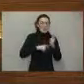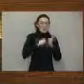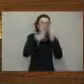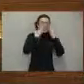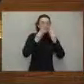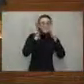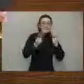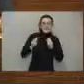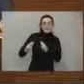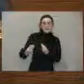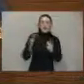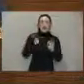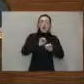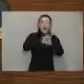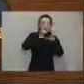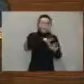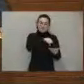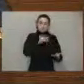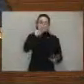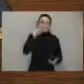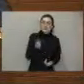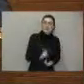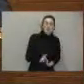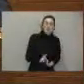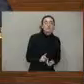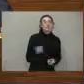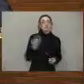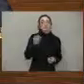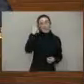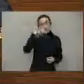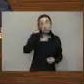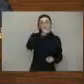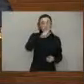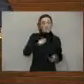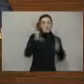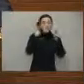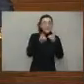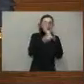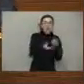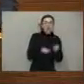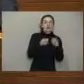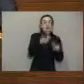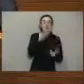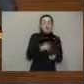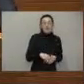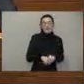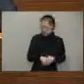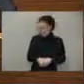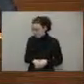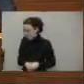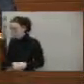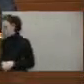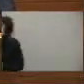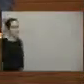en todo caso, de forma poco comprensible, y hay que tener en cuenta a qué personas eran las que se dirigía esta información. Por